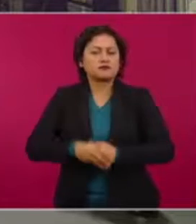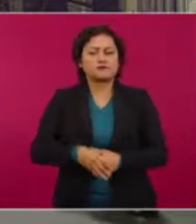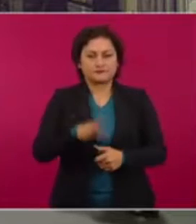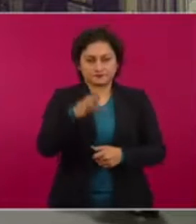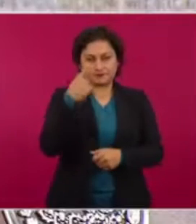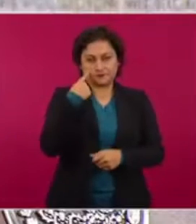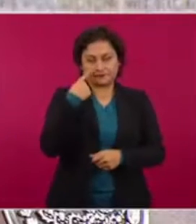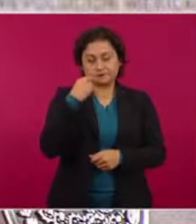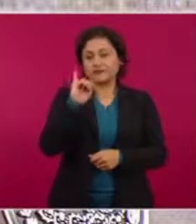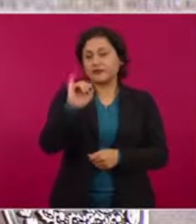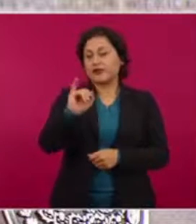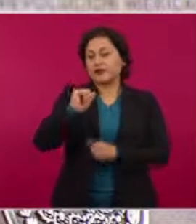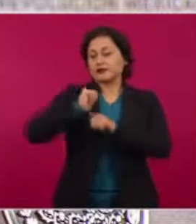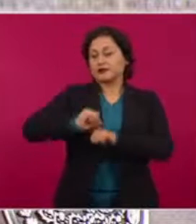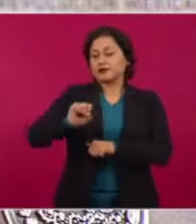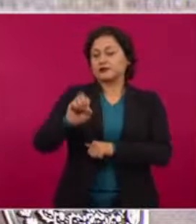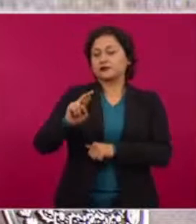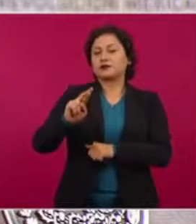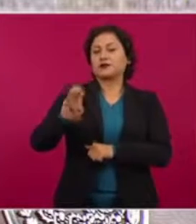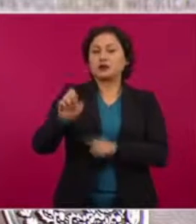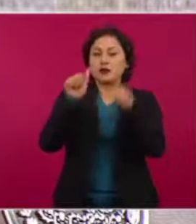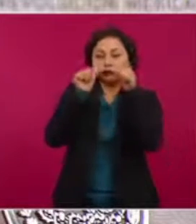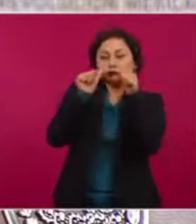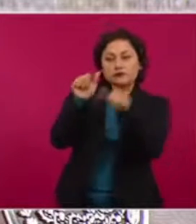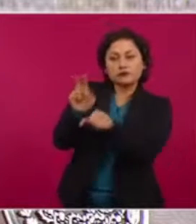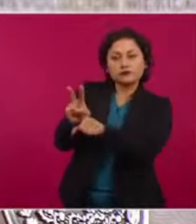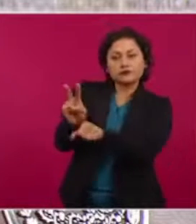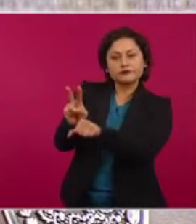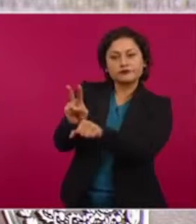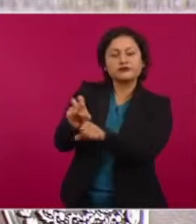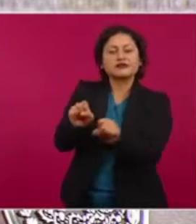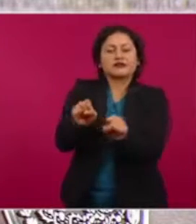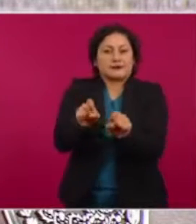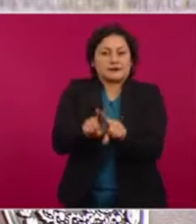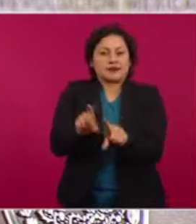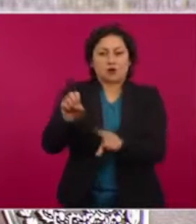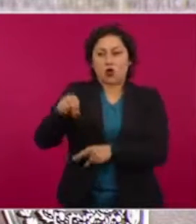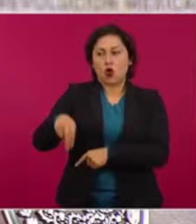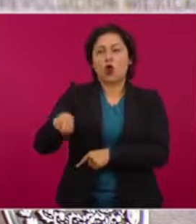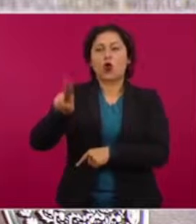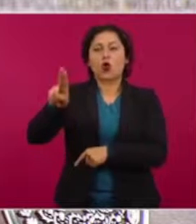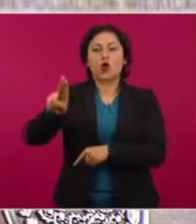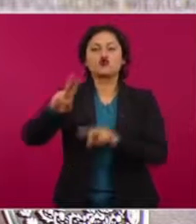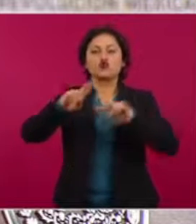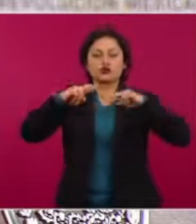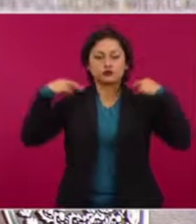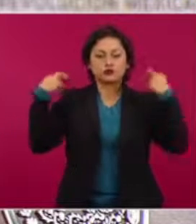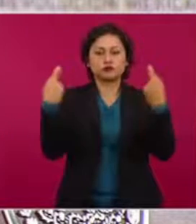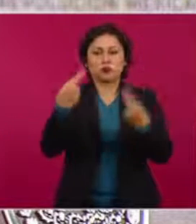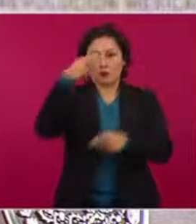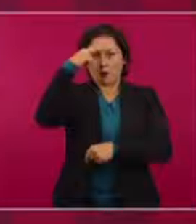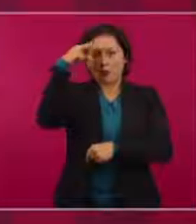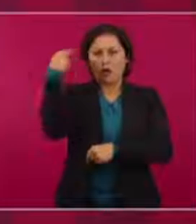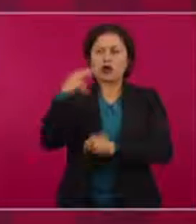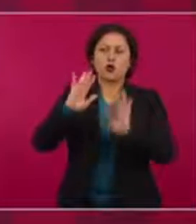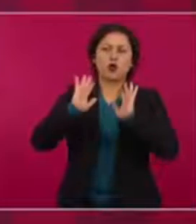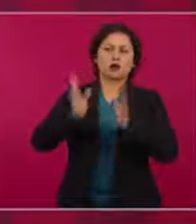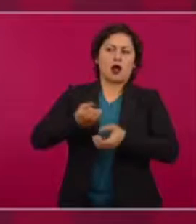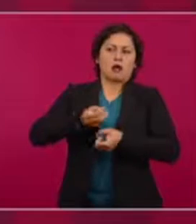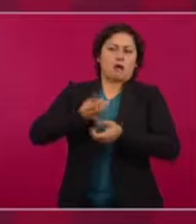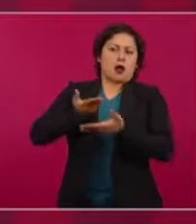y también en el Consejo de Seguridad de la ONU ya México fijó su postura.